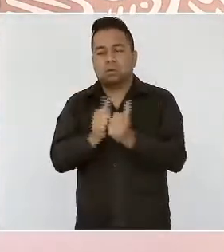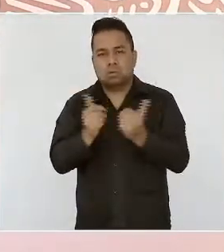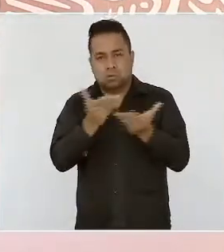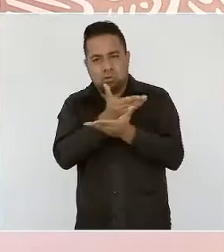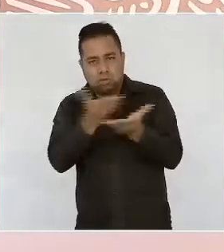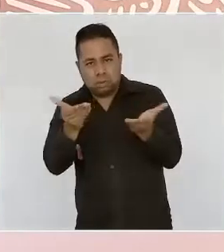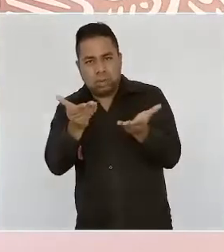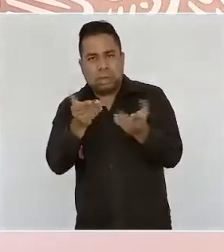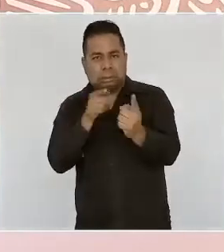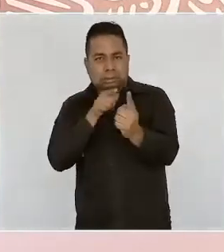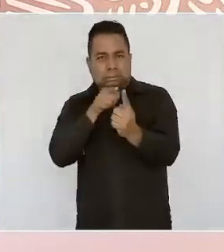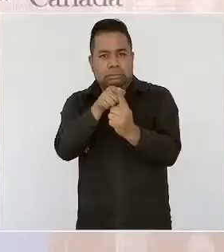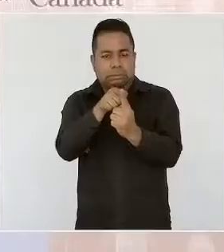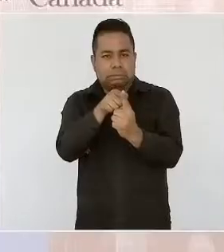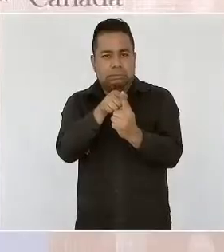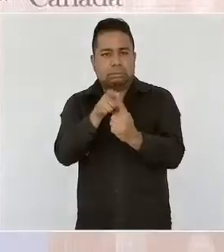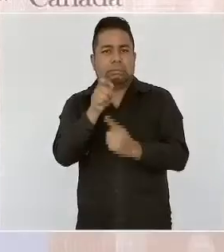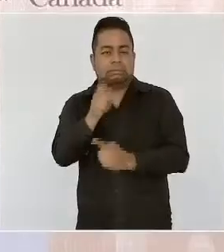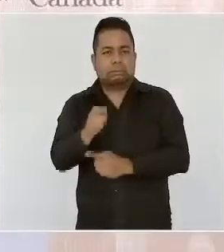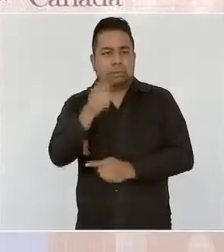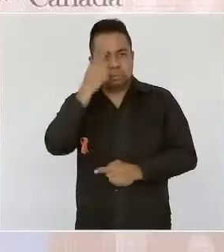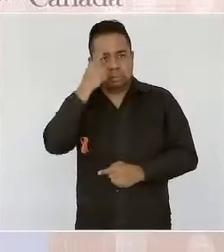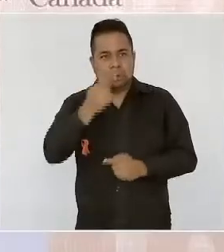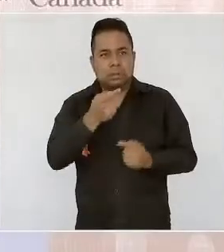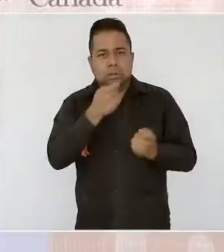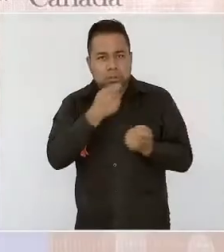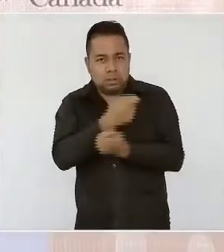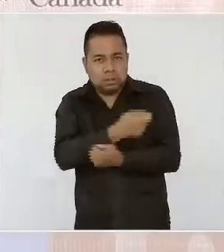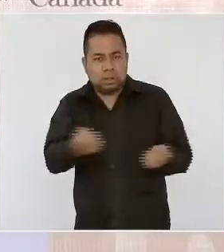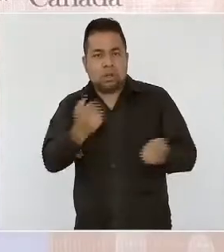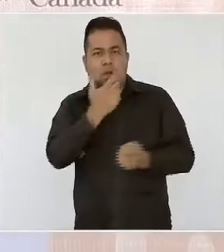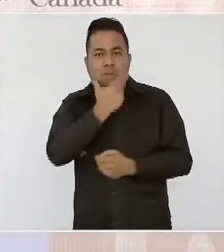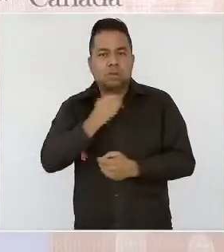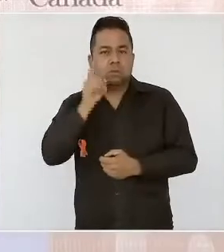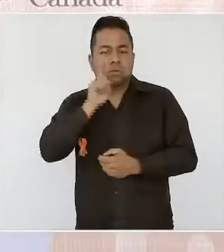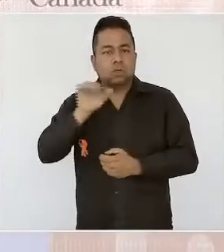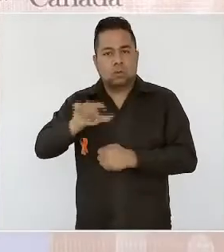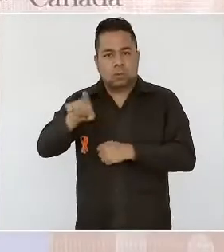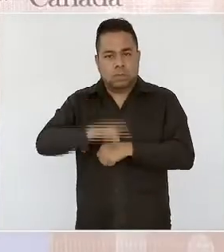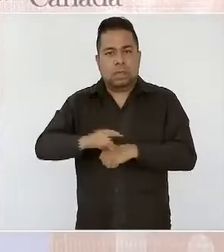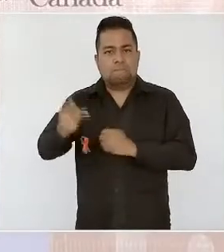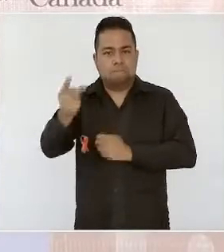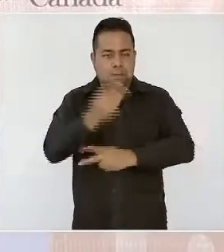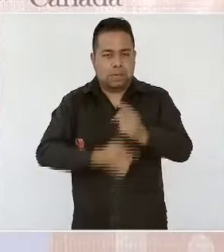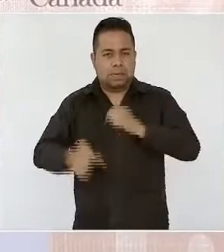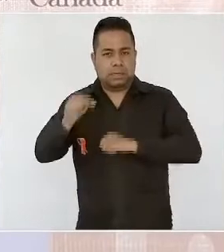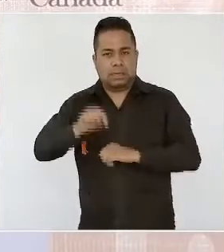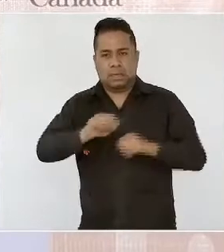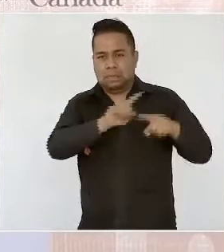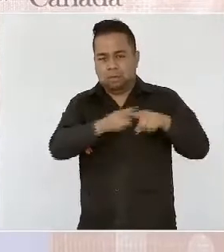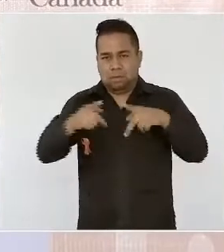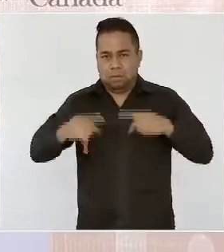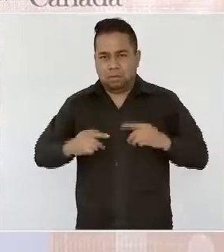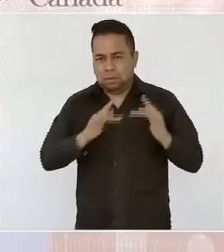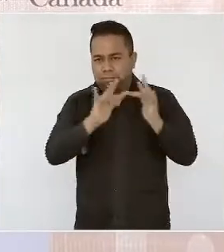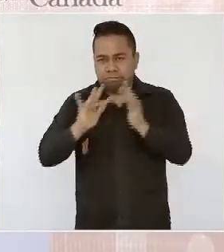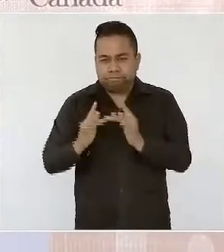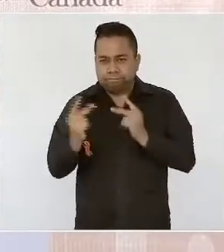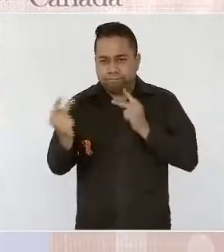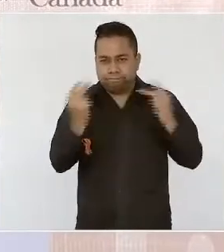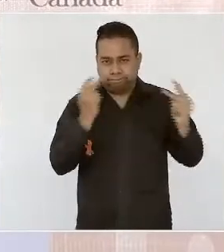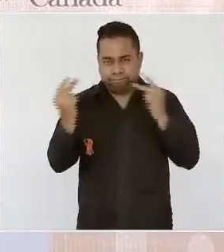ustedes, dirigiéndome sobre todo a las niñas, los niños que nos acompañan aquí y a quienes nos siguen en las redes